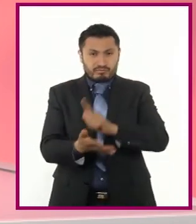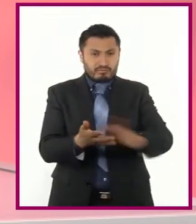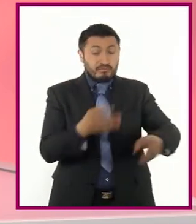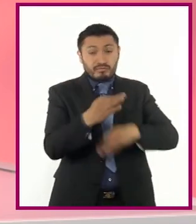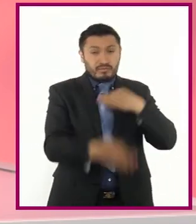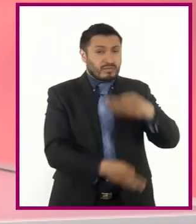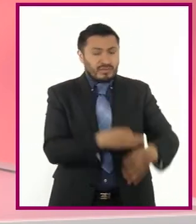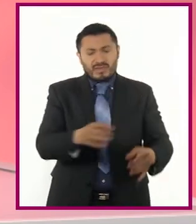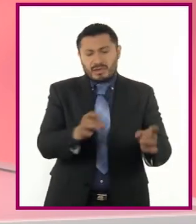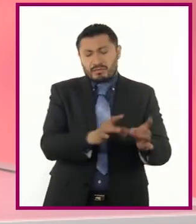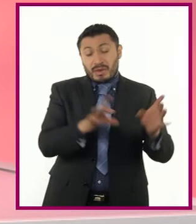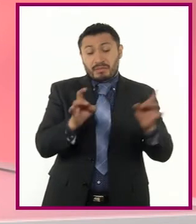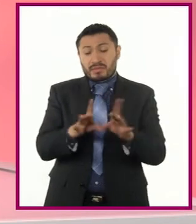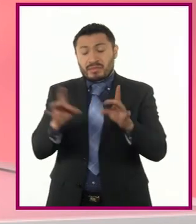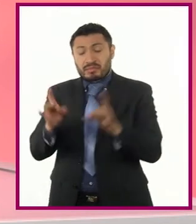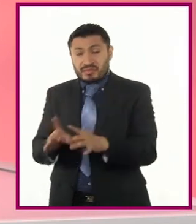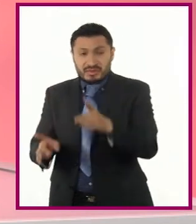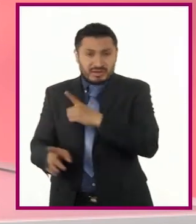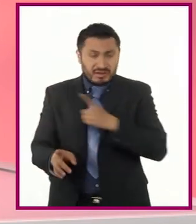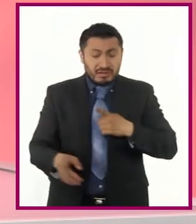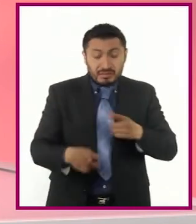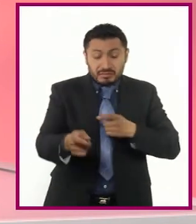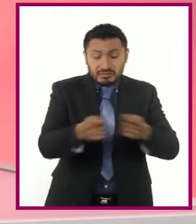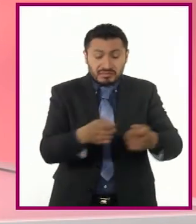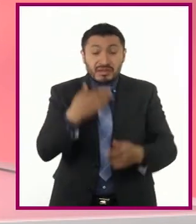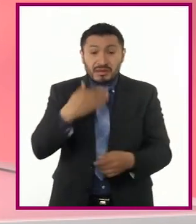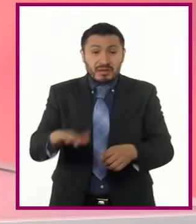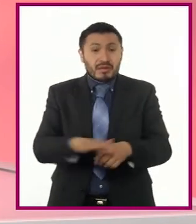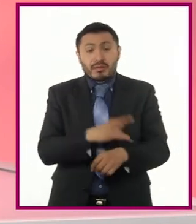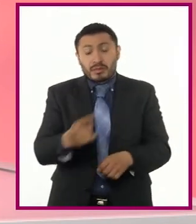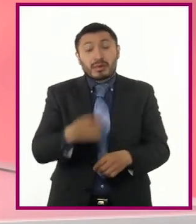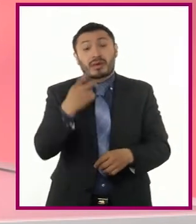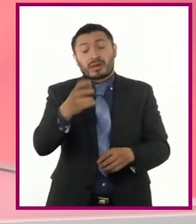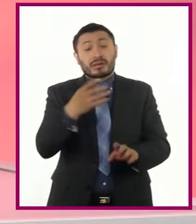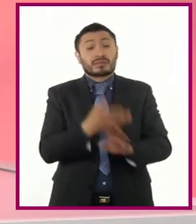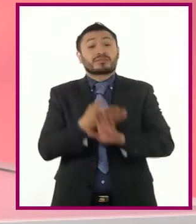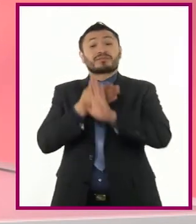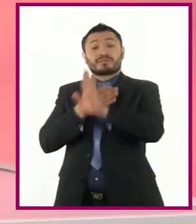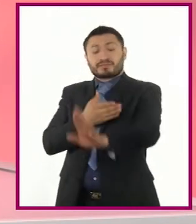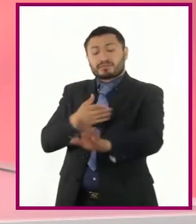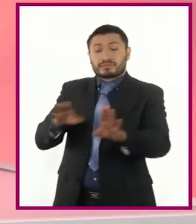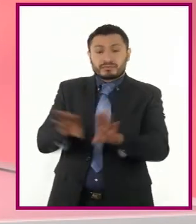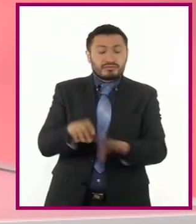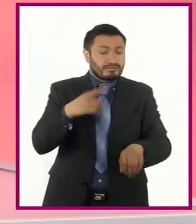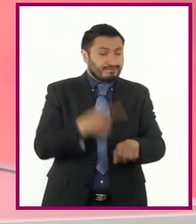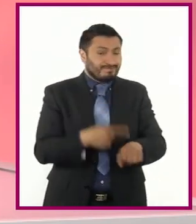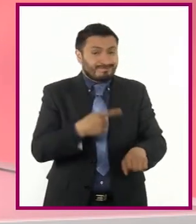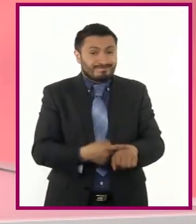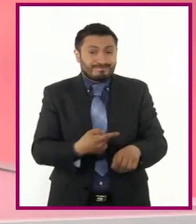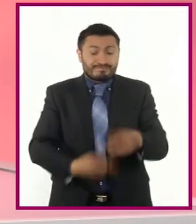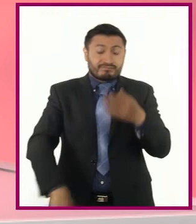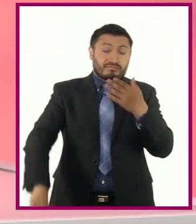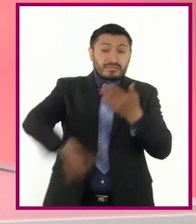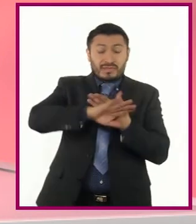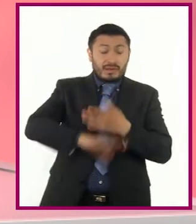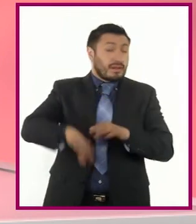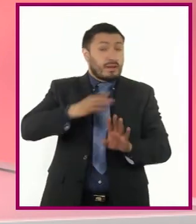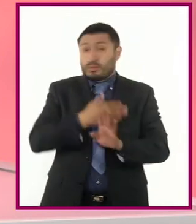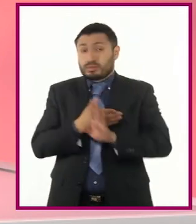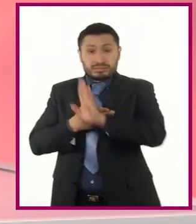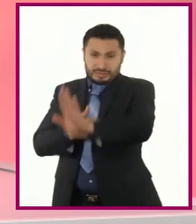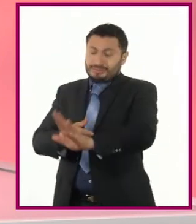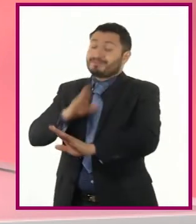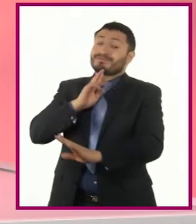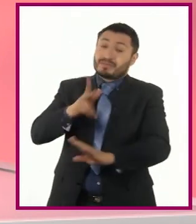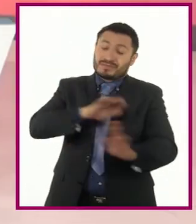tipo de situaciones hay que tenerlas bien controladas porque con ello evitamos una serie de enfermedades que nos pueden provocar, pues no nada